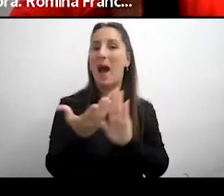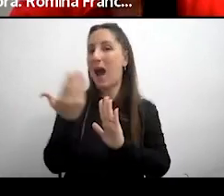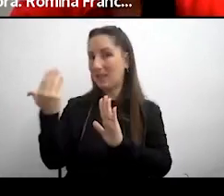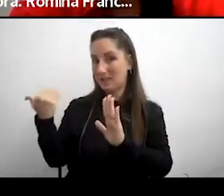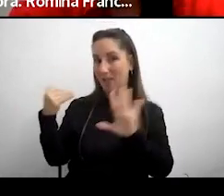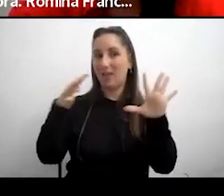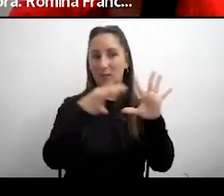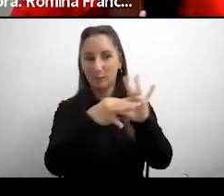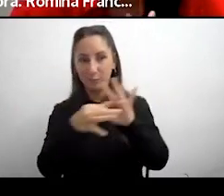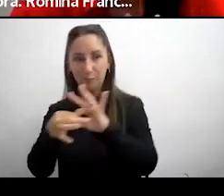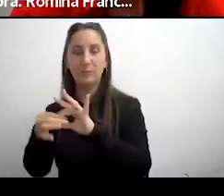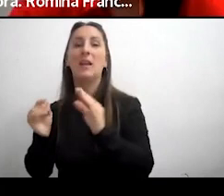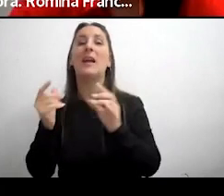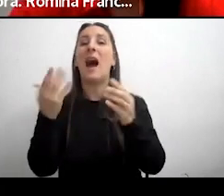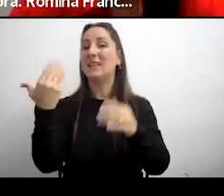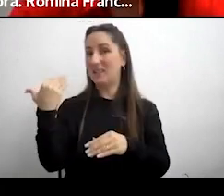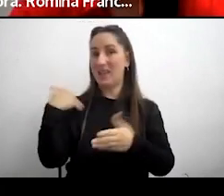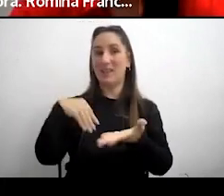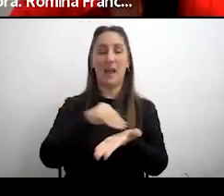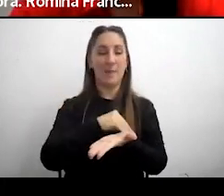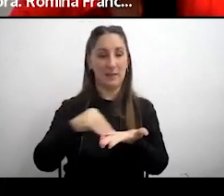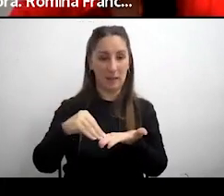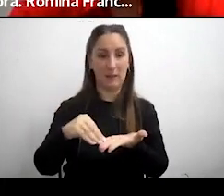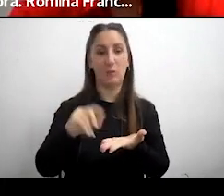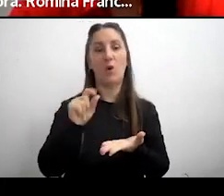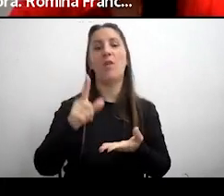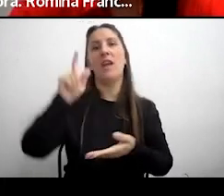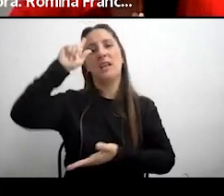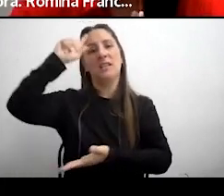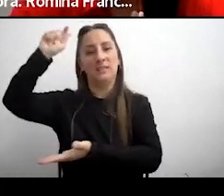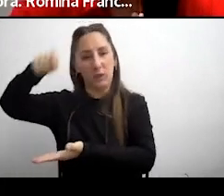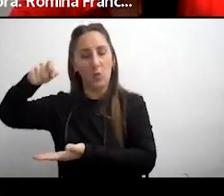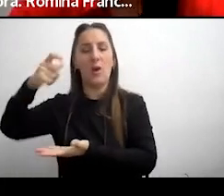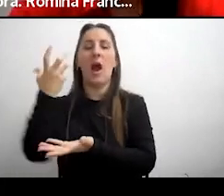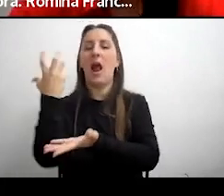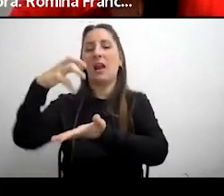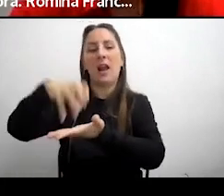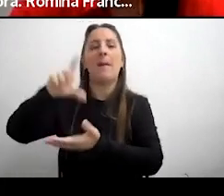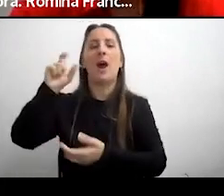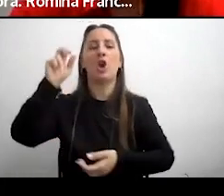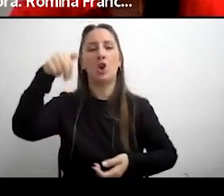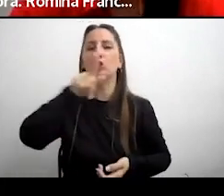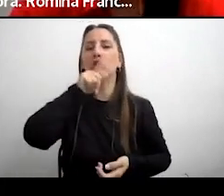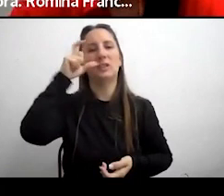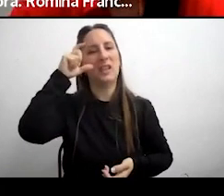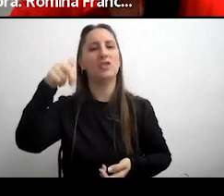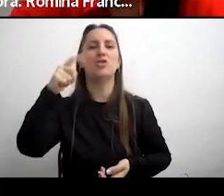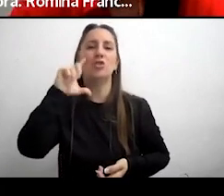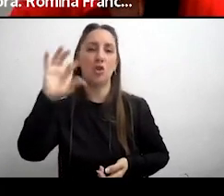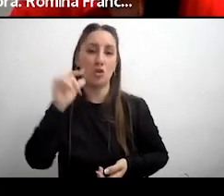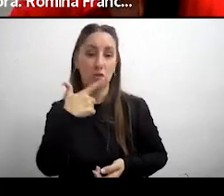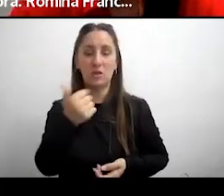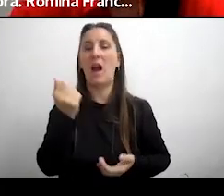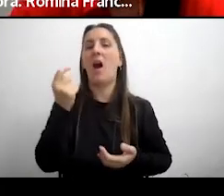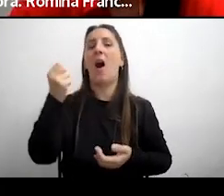antecedentes administrativos, ya sean de tribunal fiscal, de cámara contenciosa, de los dictámenes de